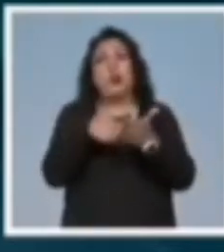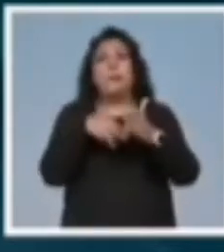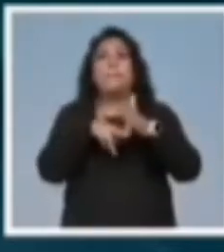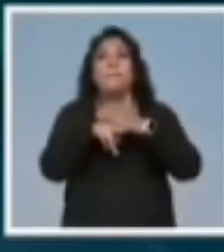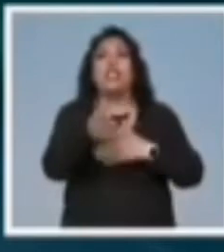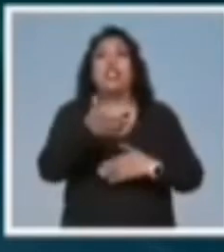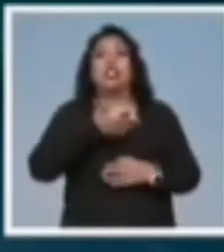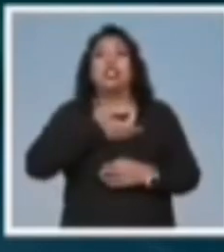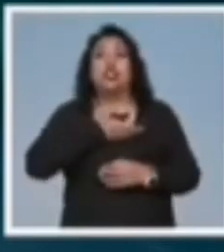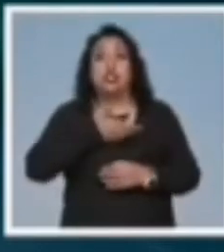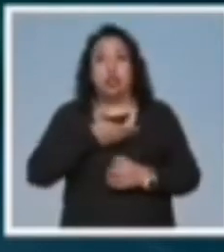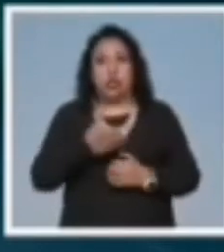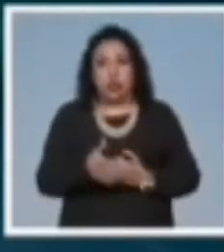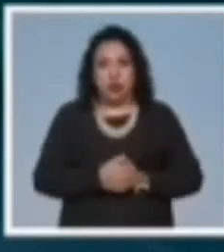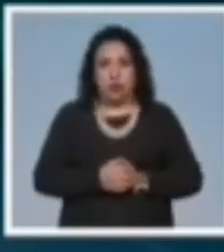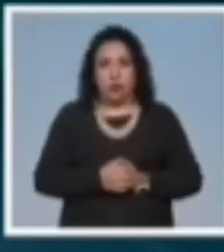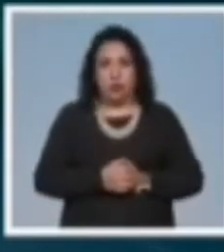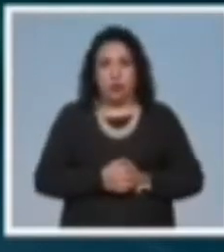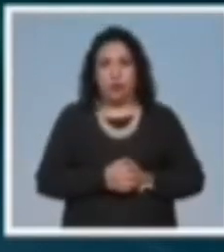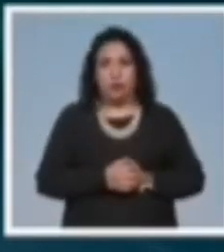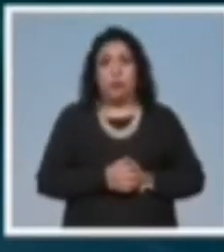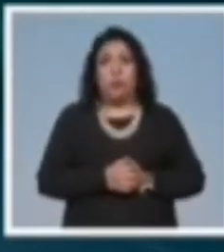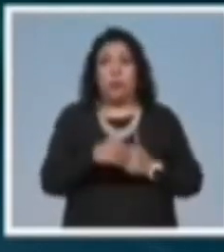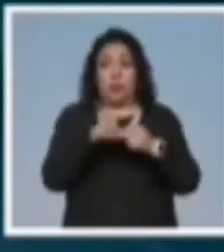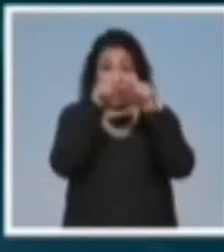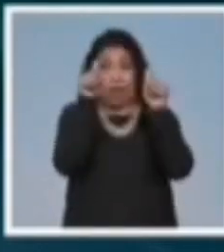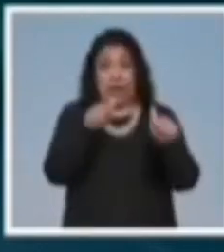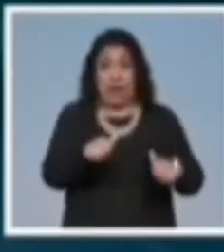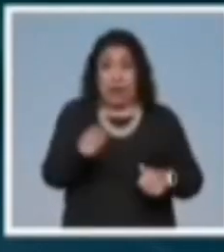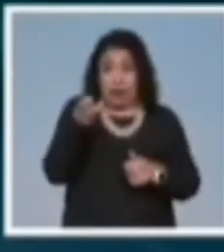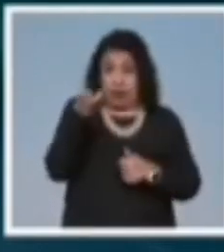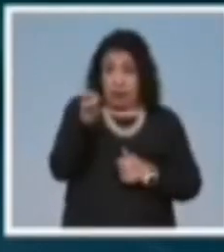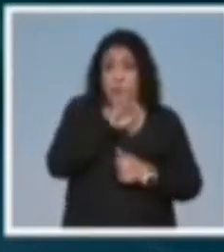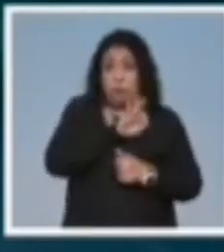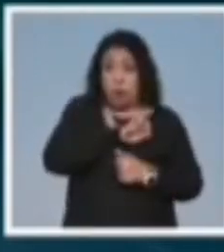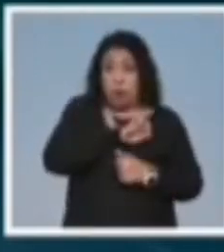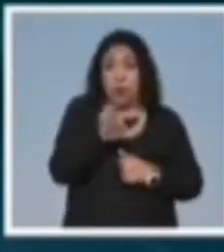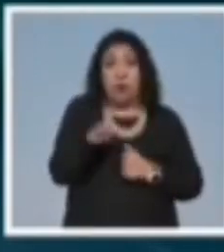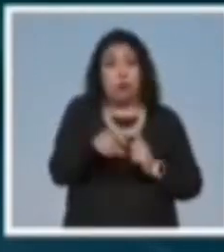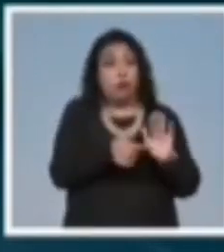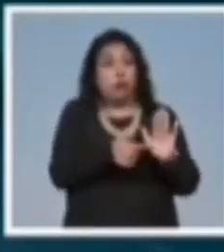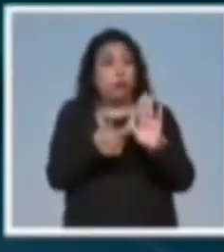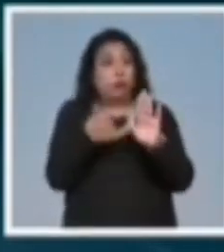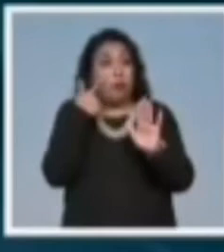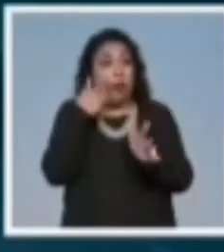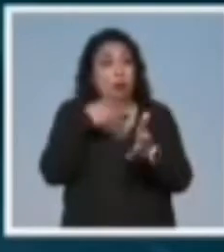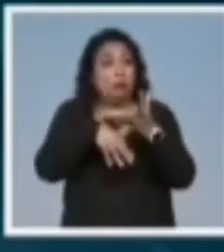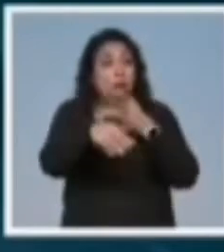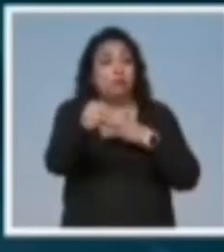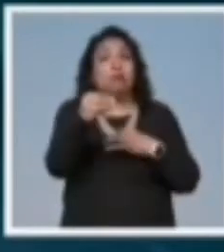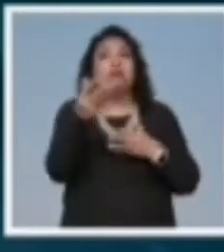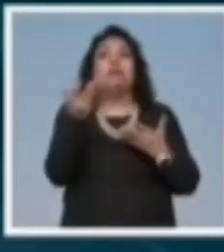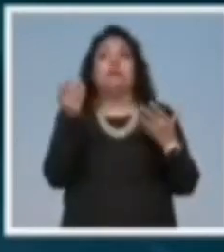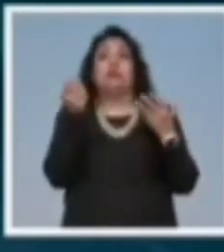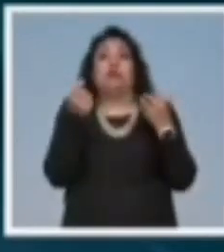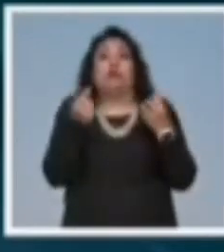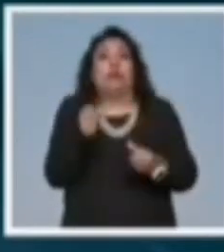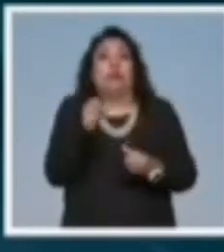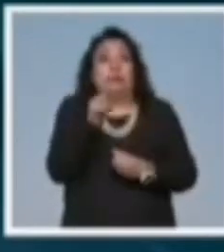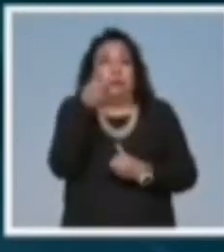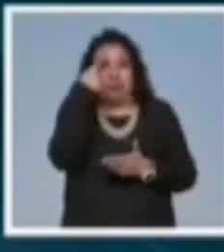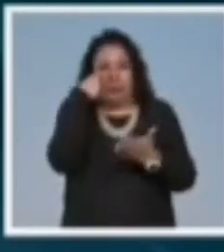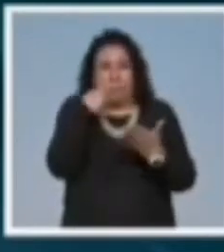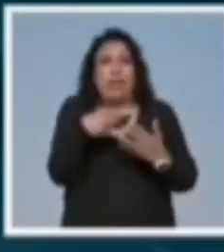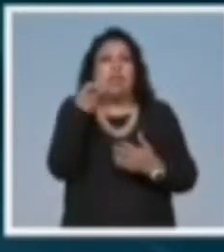Metro Zócalo. A partir del arte podemos reflejarnos y podernos afirmarnos, y yo creo que esa es